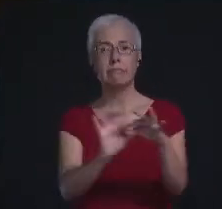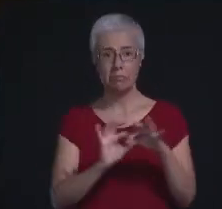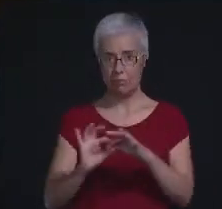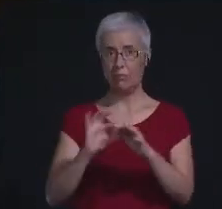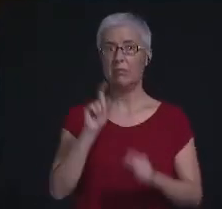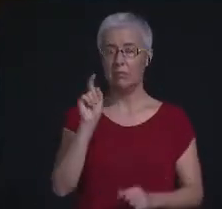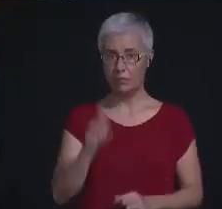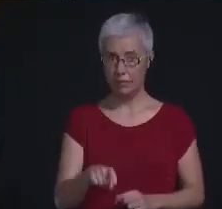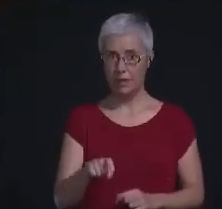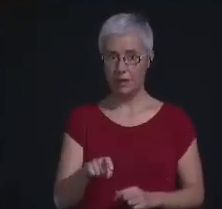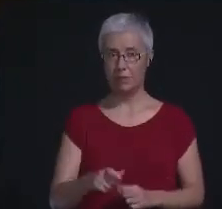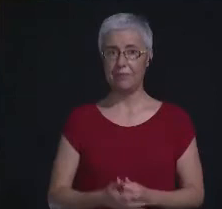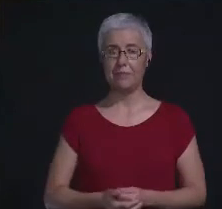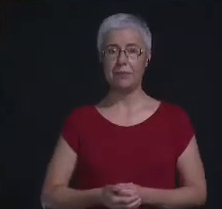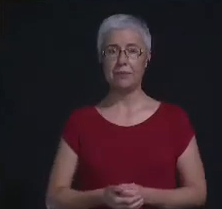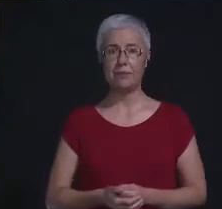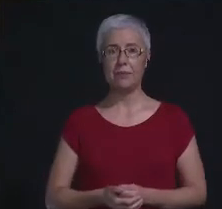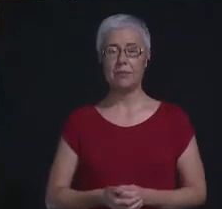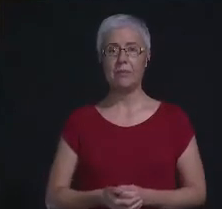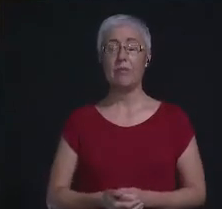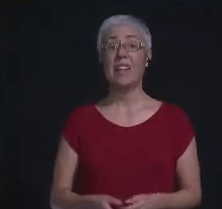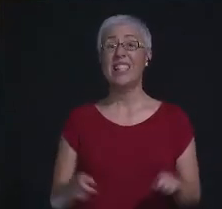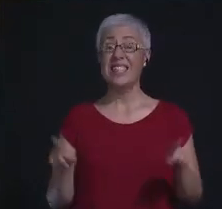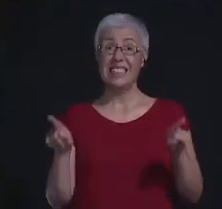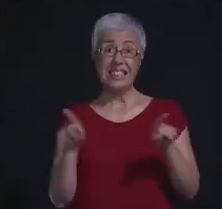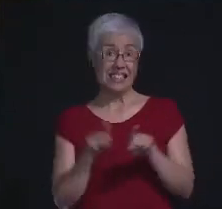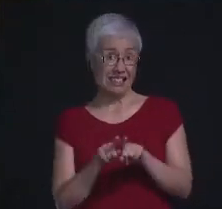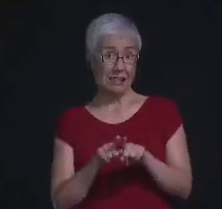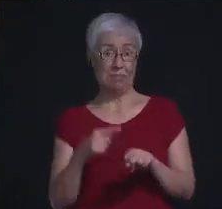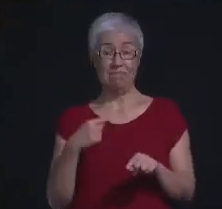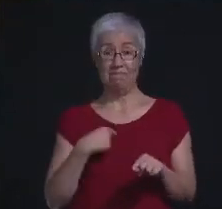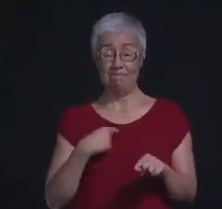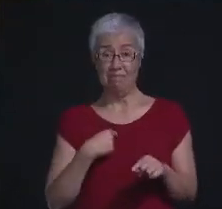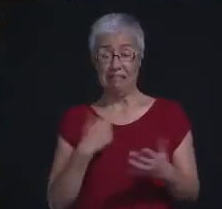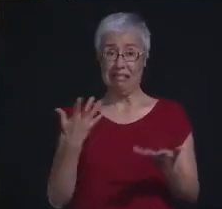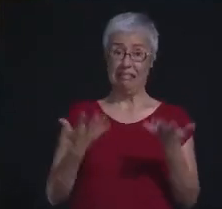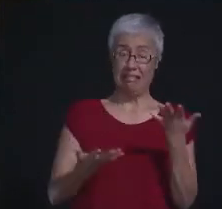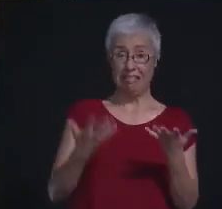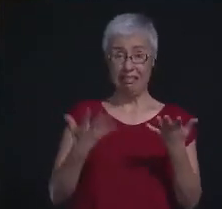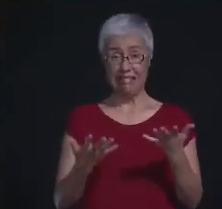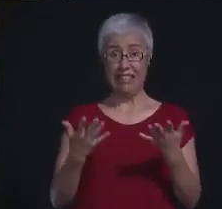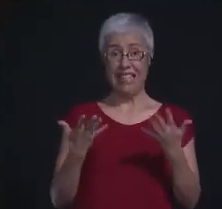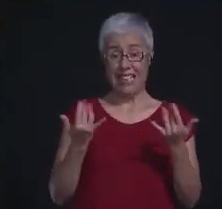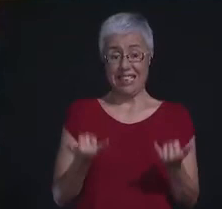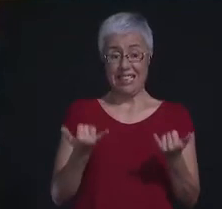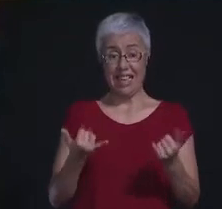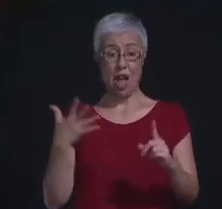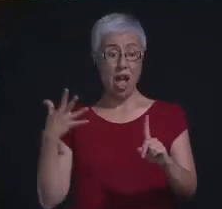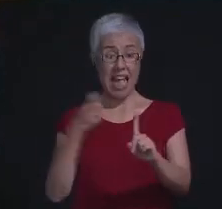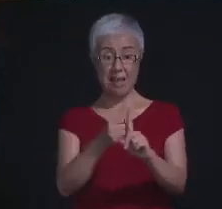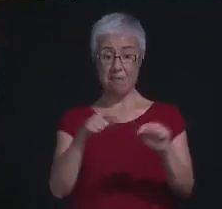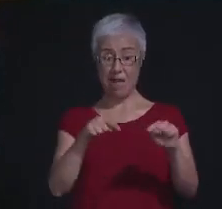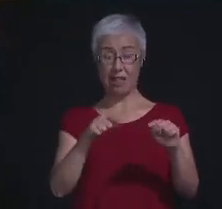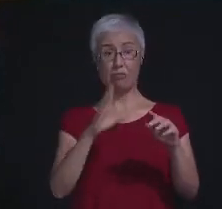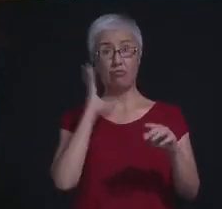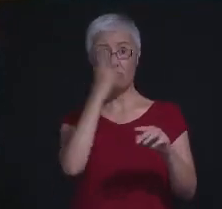impacto. Y hablamos mucho también de impact washing o real impact. Estamos en todo este movimiento de billions y